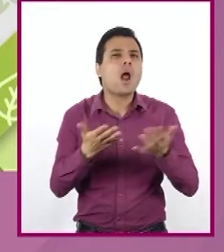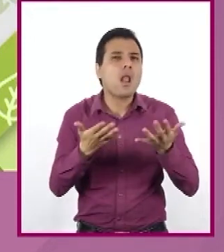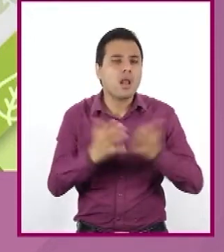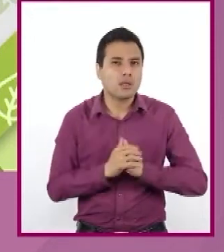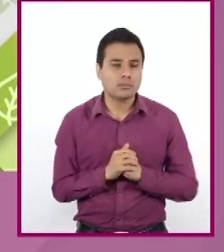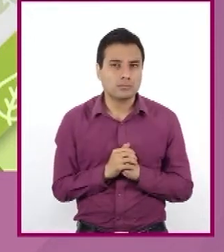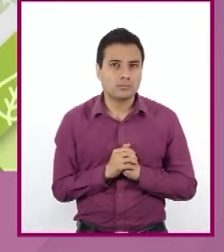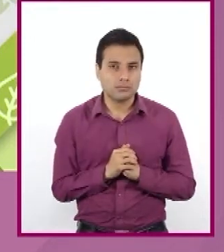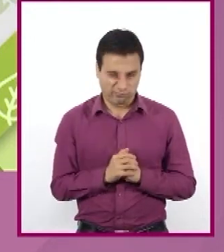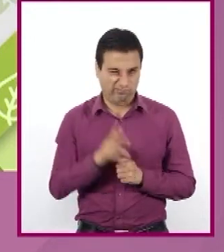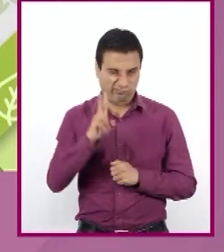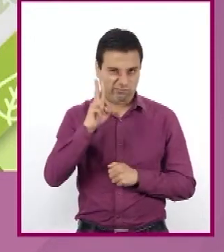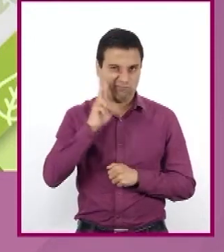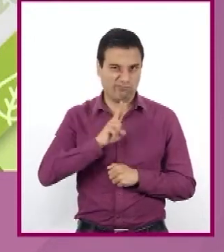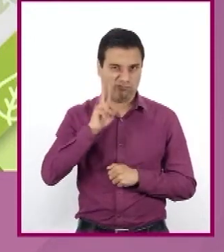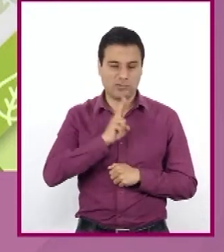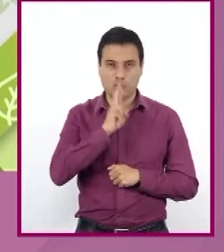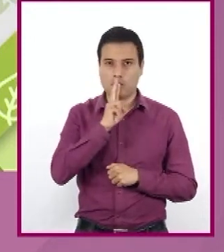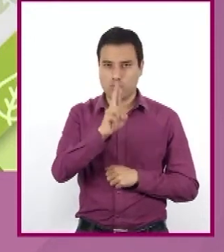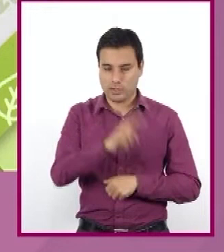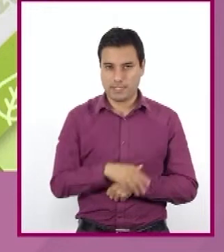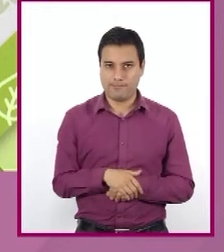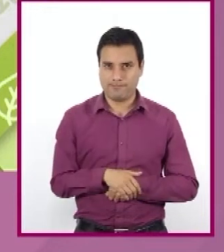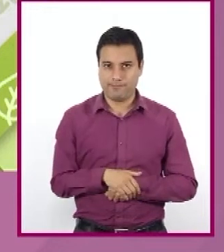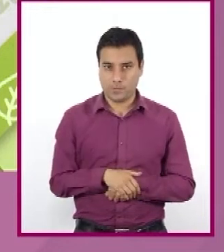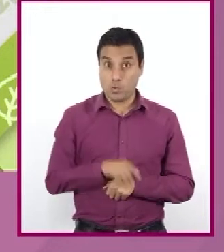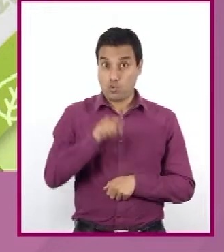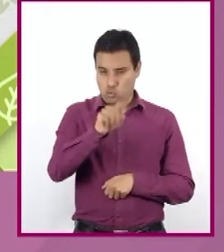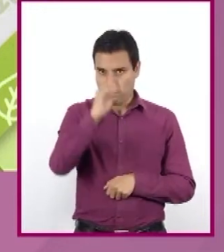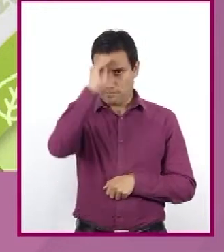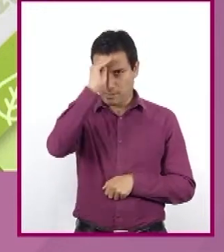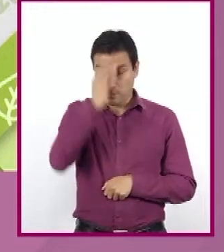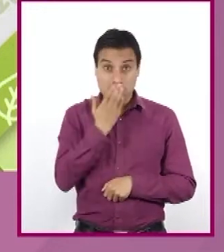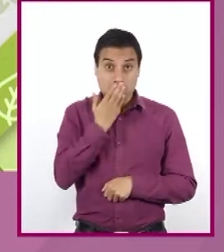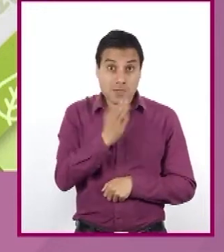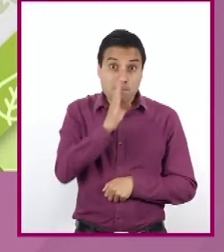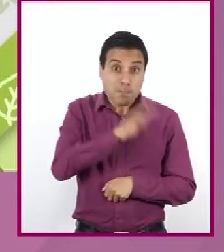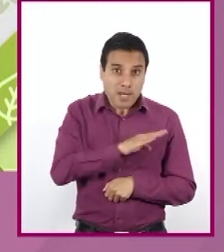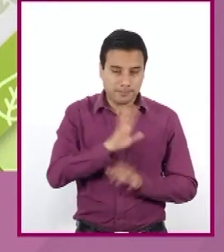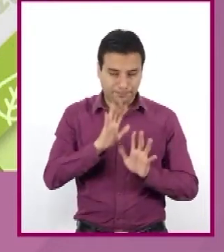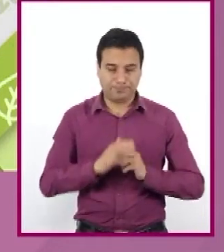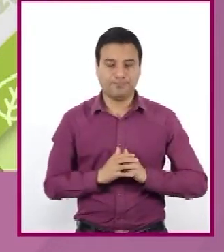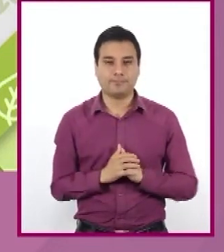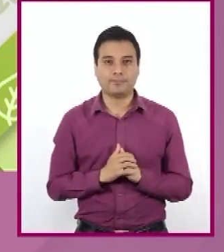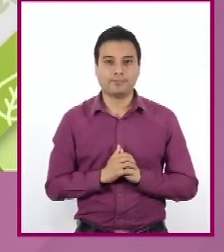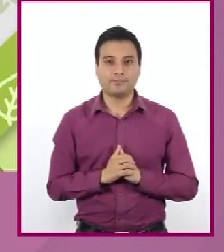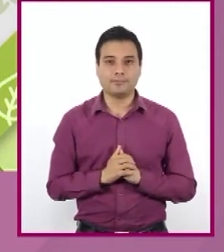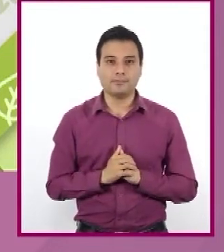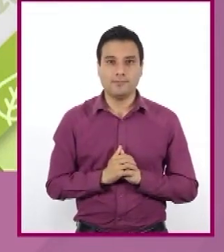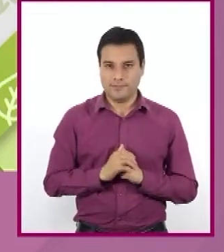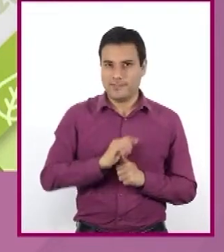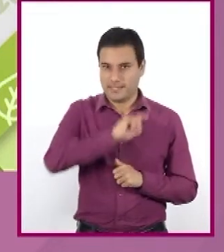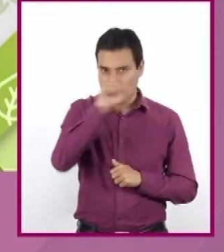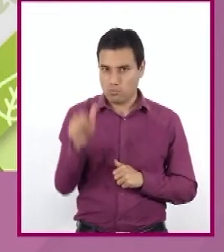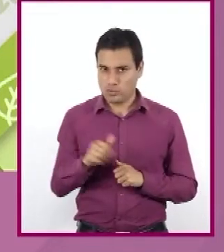Veamos los resultados y compárenlos con los que eligieron. Vayamos con un segundo